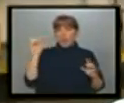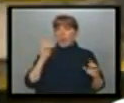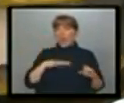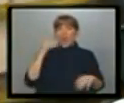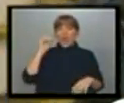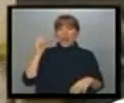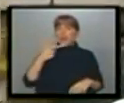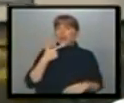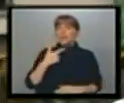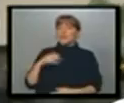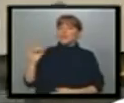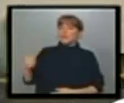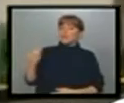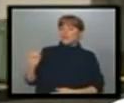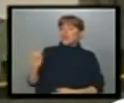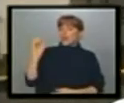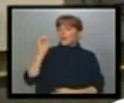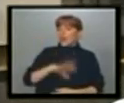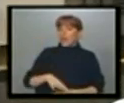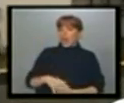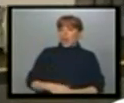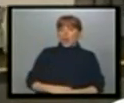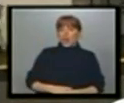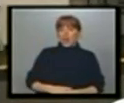conveniendo el gas porque es...